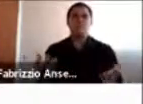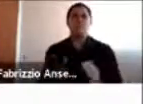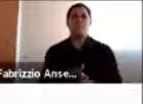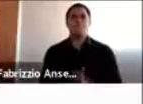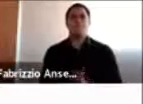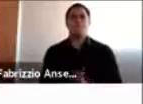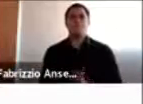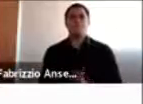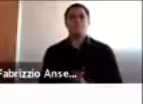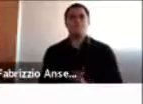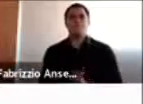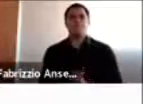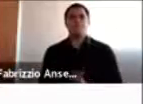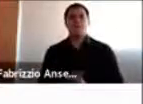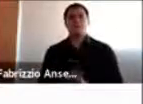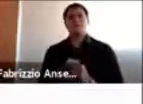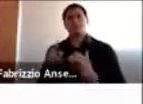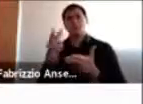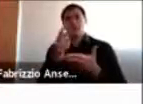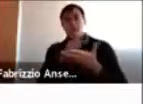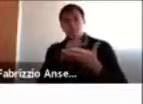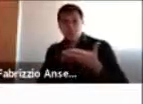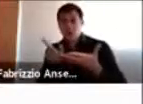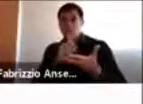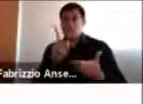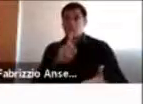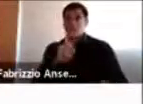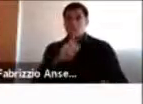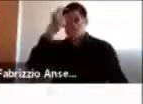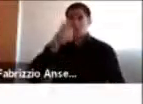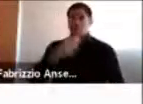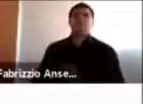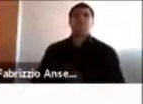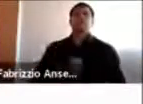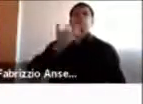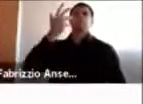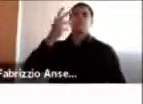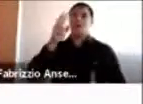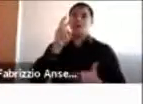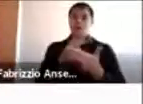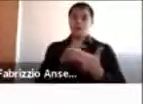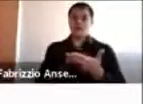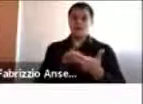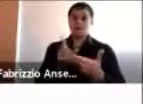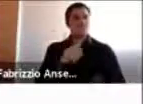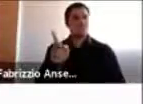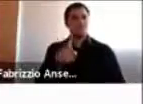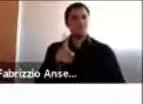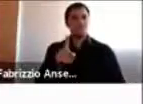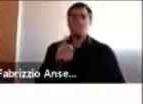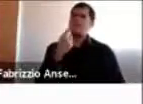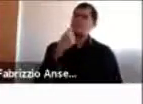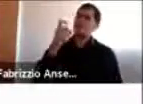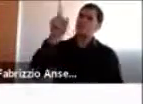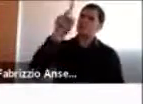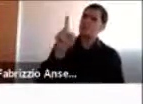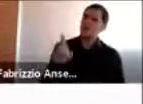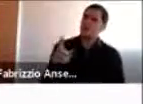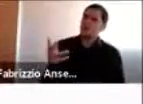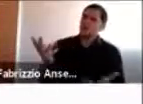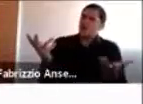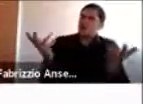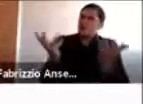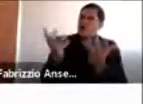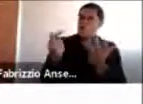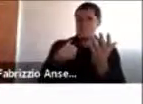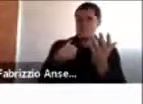dado que la lectura no es algo innato, la gran pregunta entonces es, bueno, ¿cómo es que nuestro cerebro se puede adaptar a esta nueva demanda